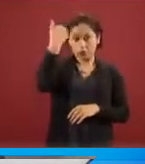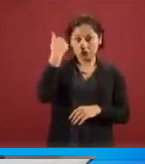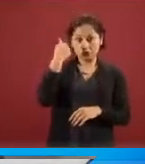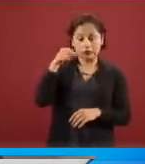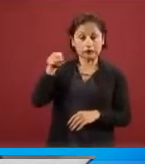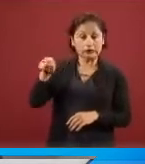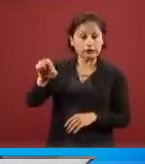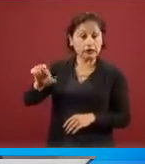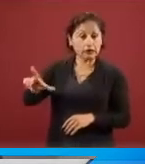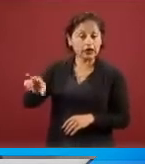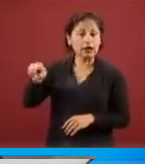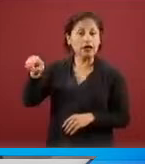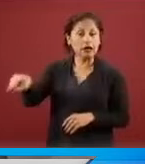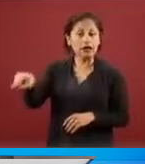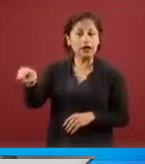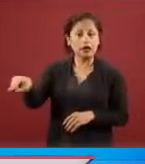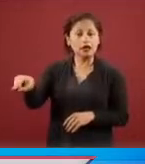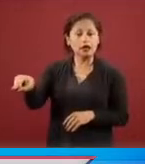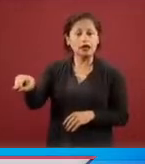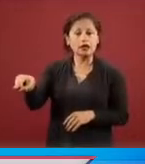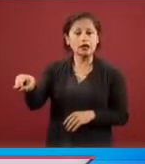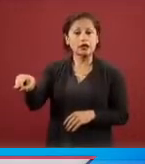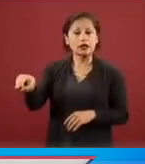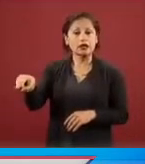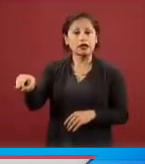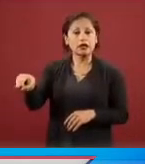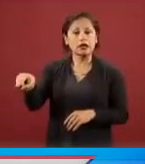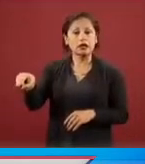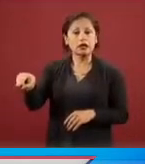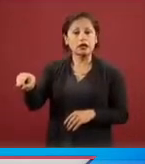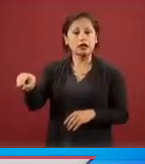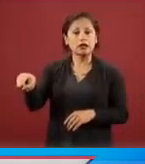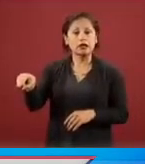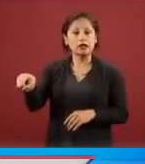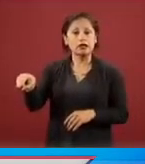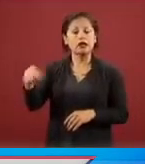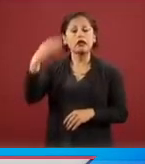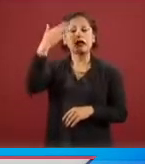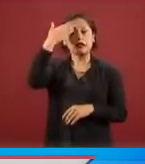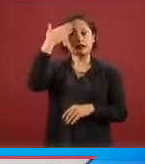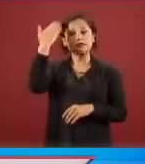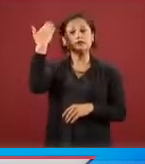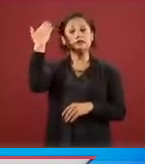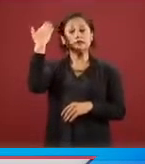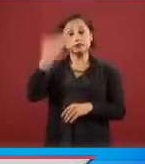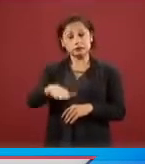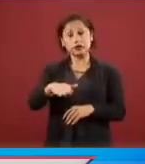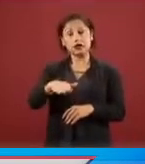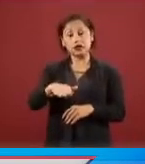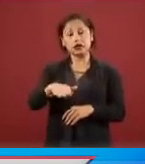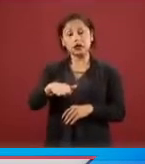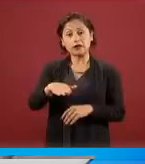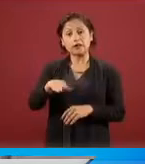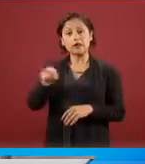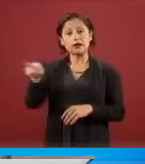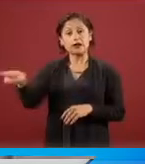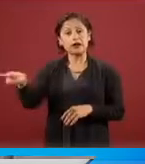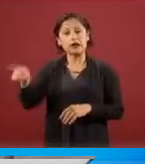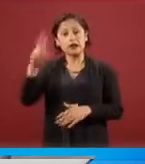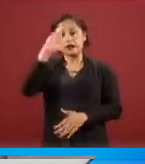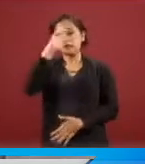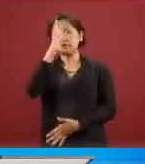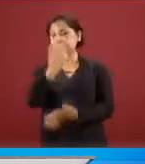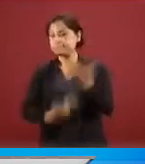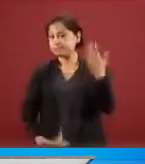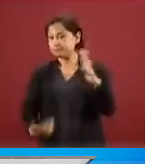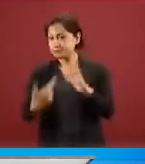en su momento estos cables revelados mostraron cómo funciona el sistema mundial en su naturaleza autoritaria. Son como secretos de Estado, que se